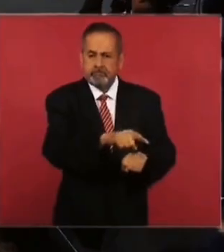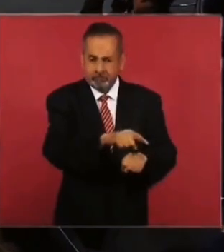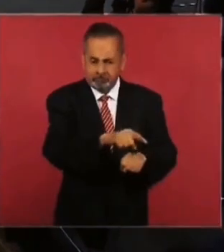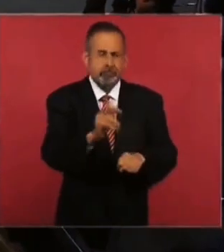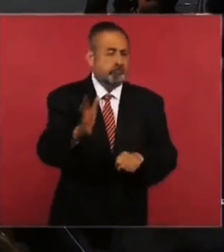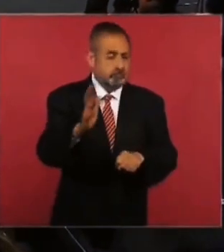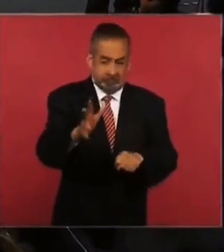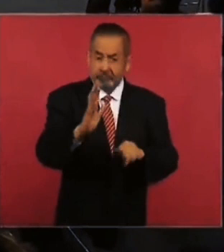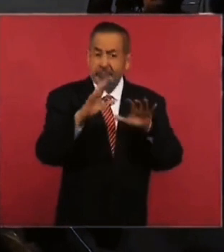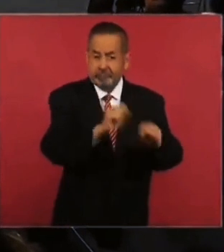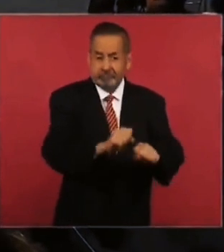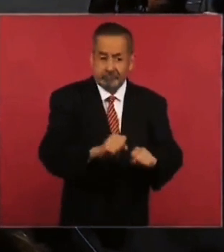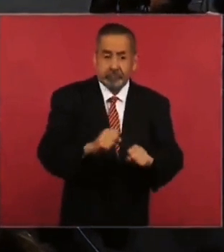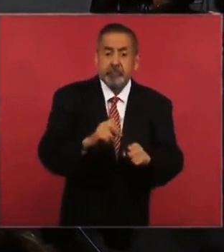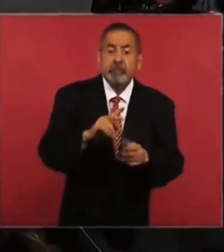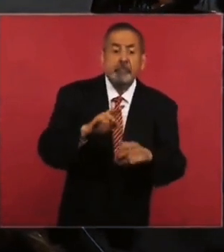detenciones,